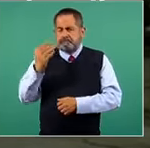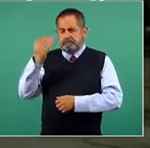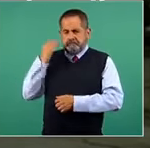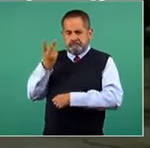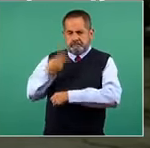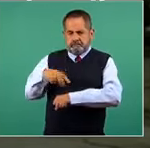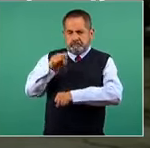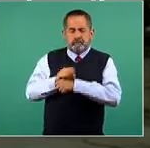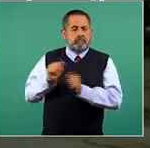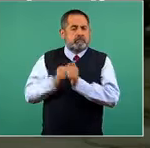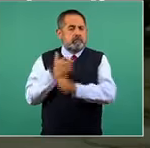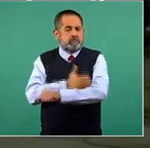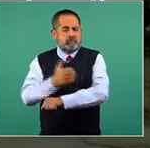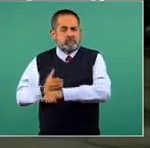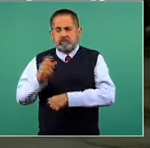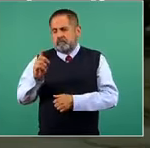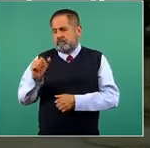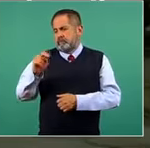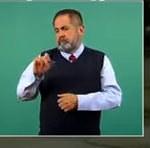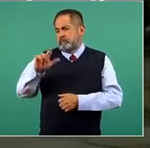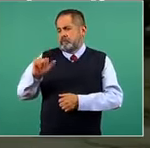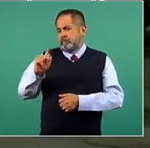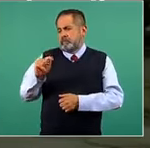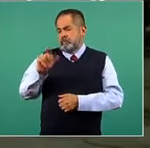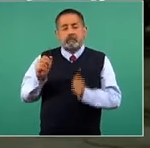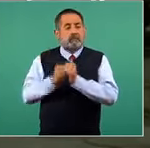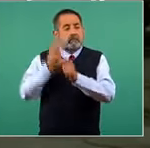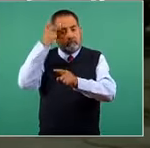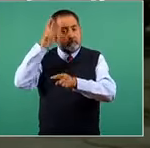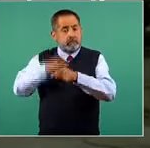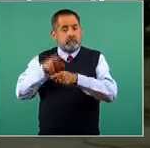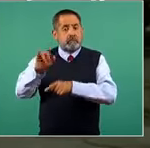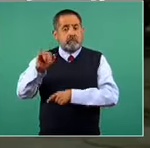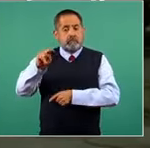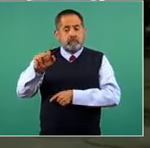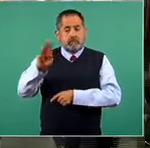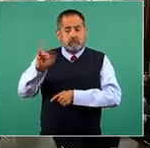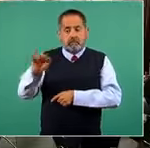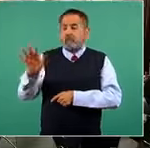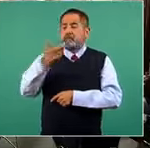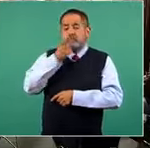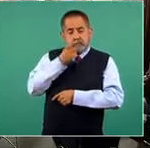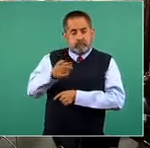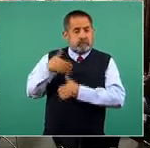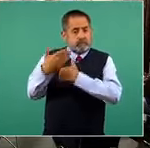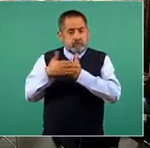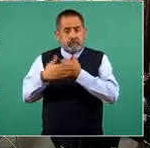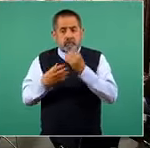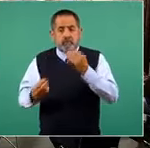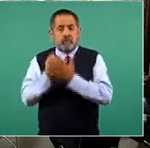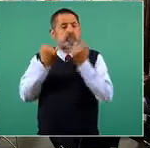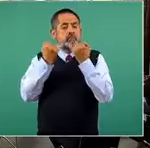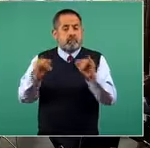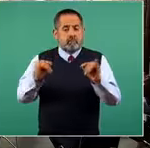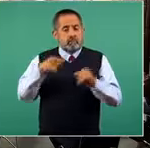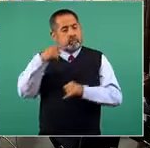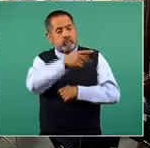con de mi compañera Daniela Pastrana con el director de INSABI, le dijo que iban a inaugurar hospitales en la montaña de